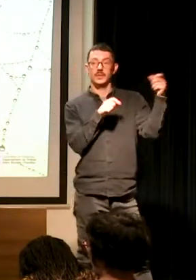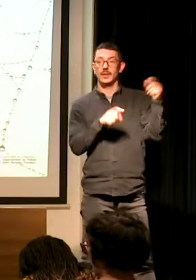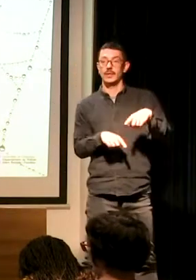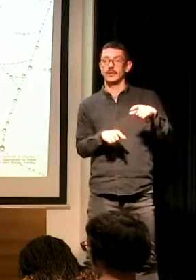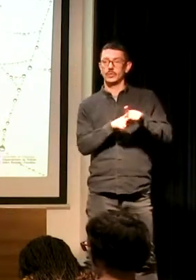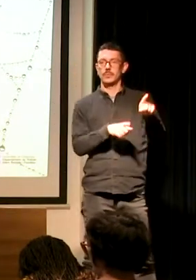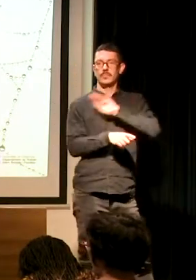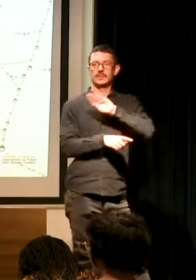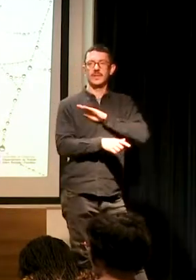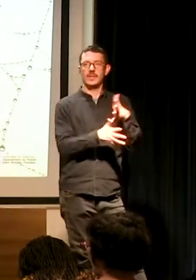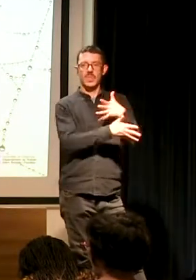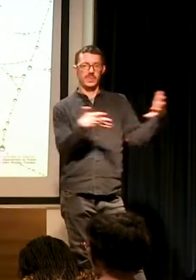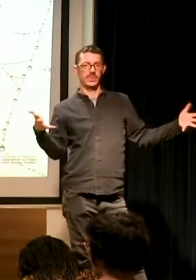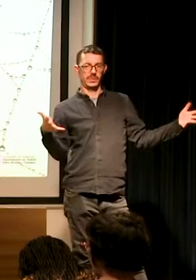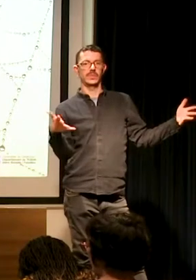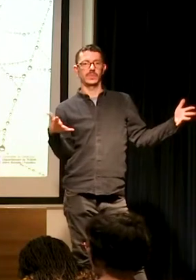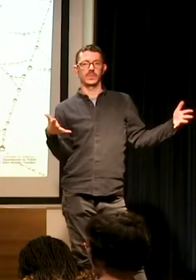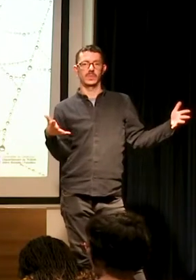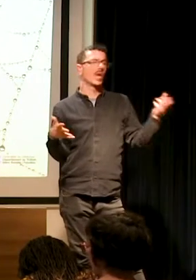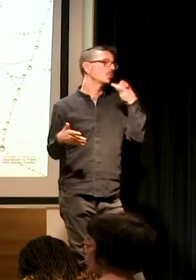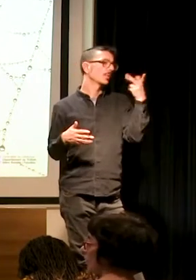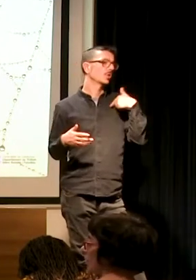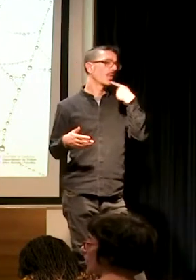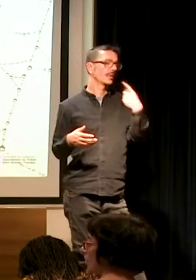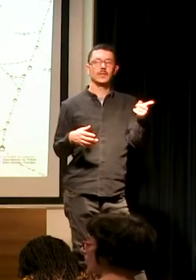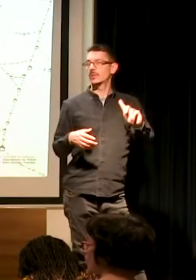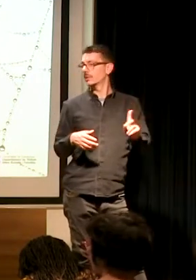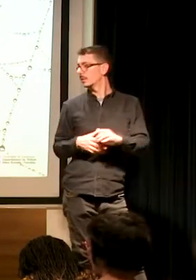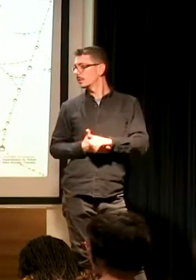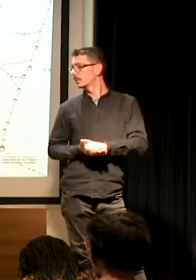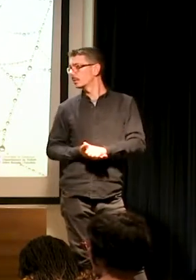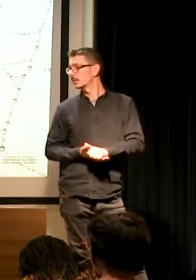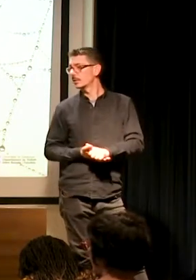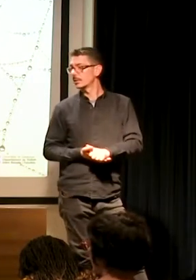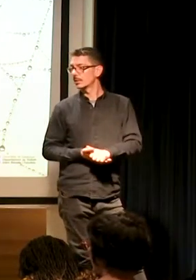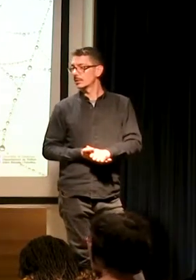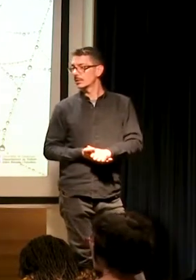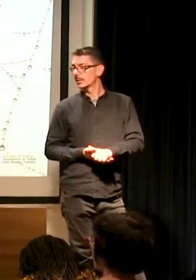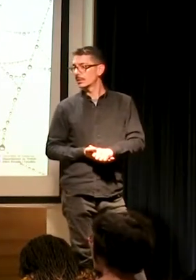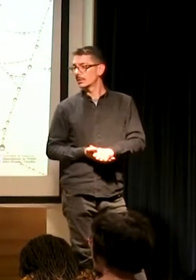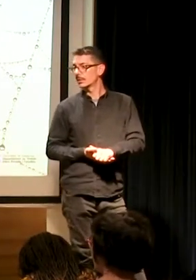migración que recibe el Estado español. Yo no me sé los números, no sé si tú te lo sabes, Fátima, pero